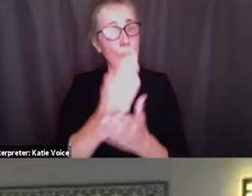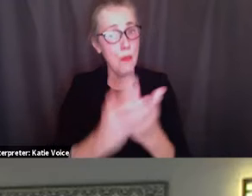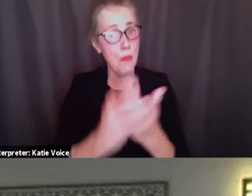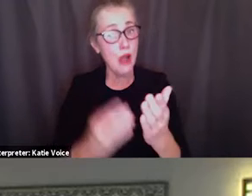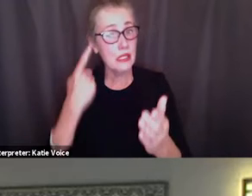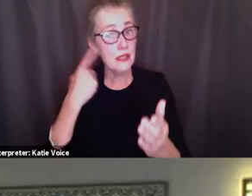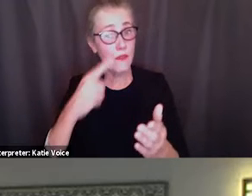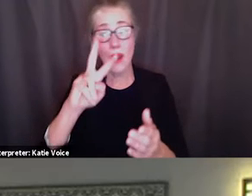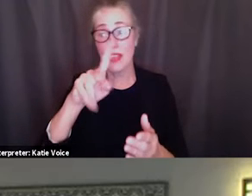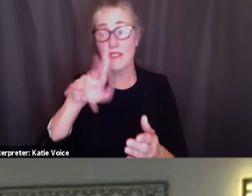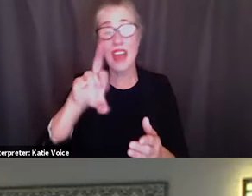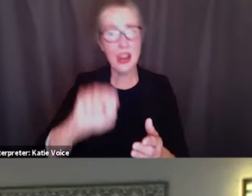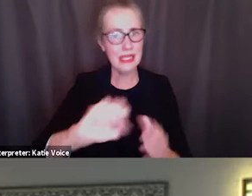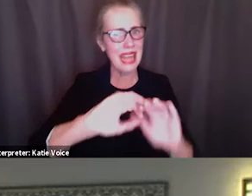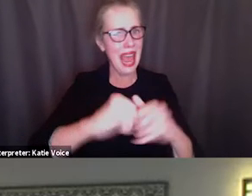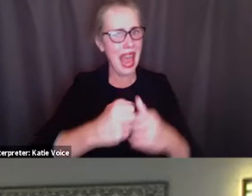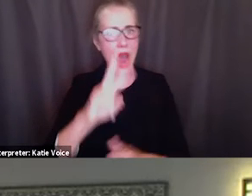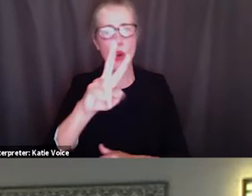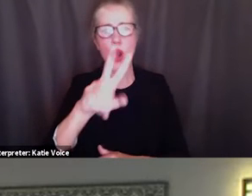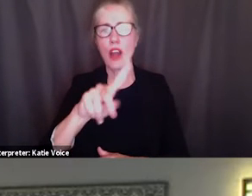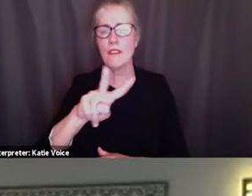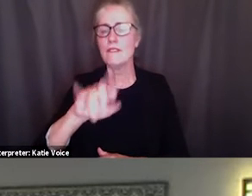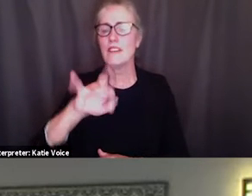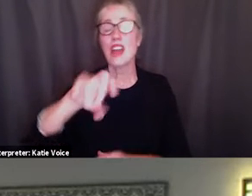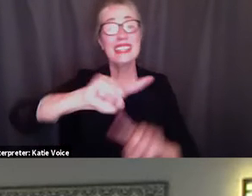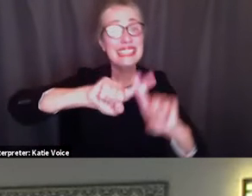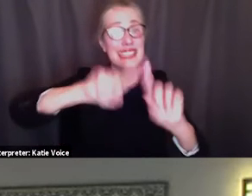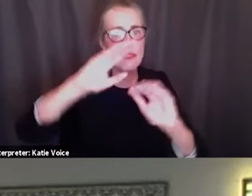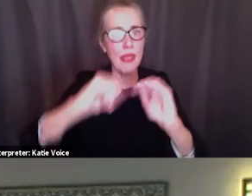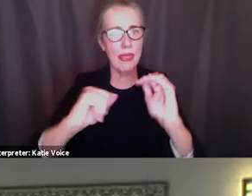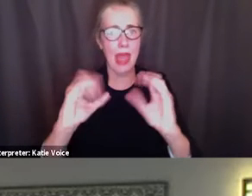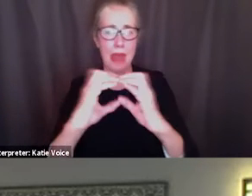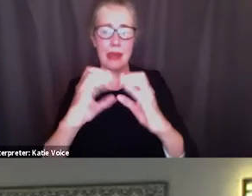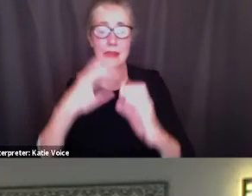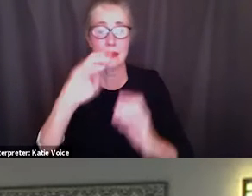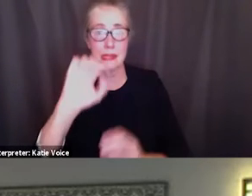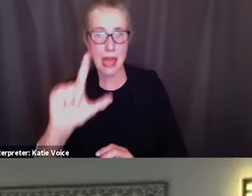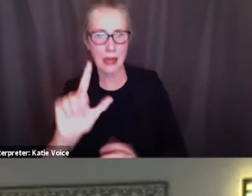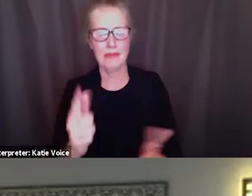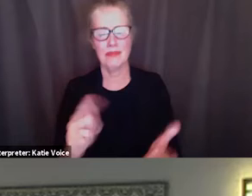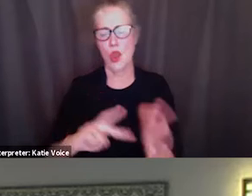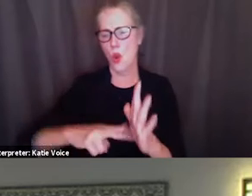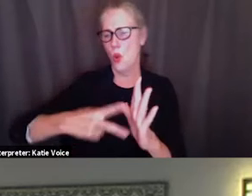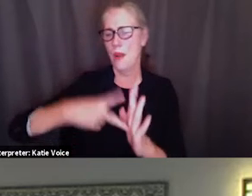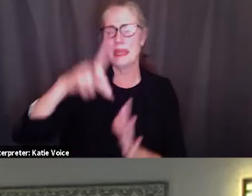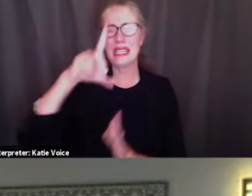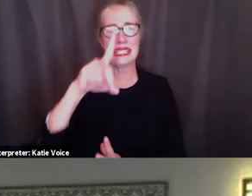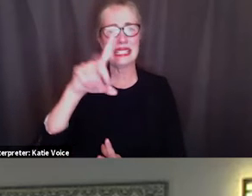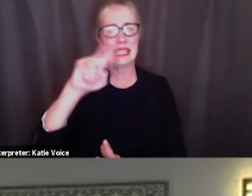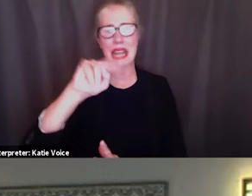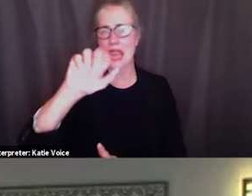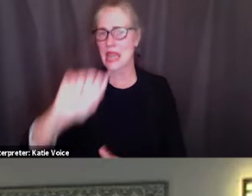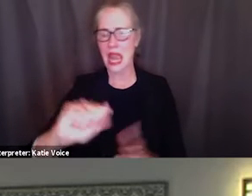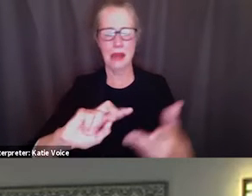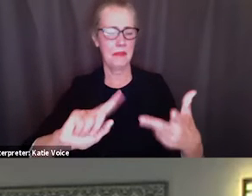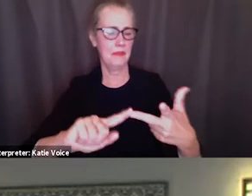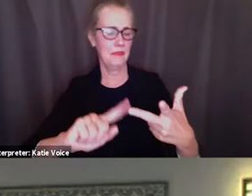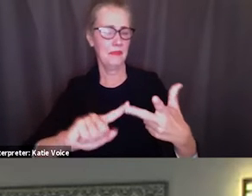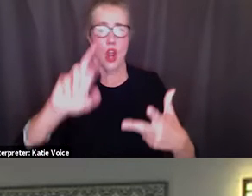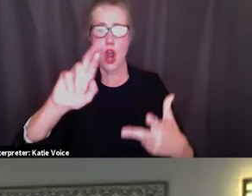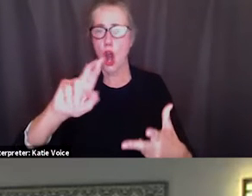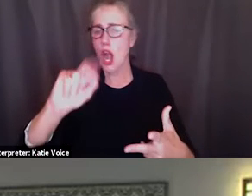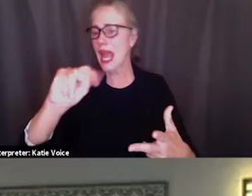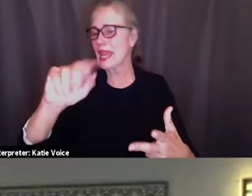las diferentes partes de un virus. ¿Cómo un virus es diferente a las células? ¿Qué es el DNA? ¿Qué es el